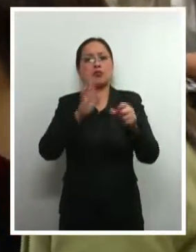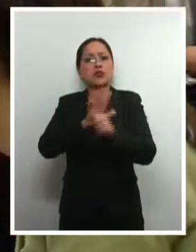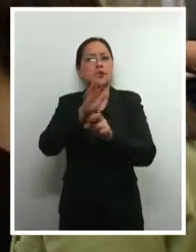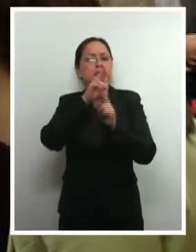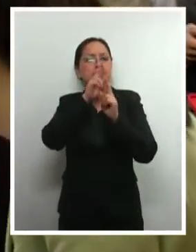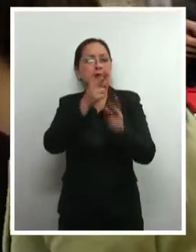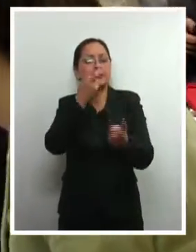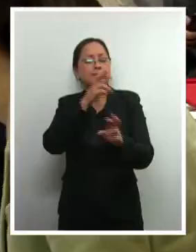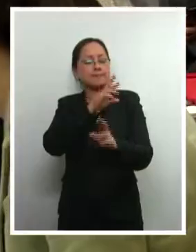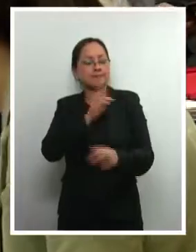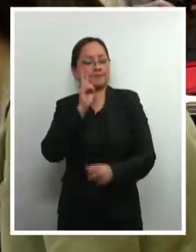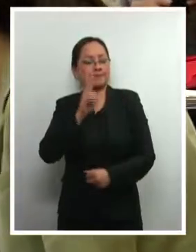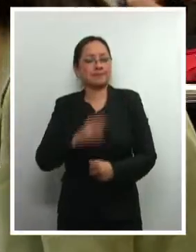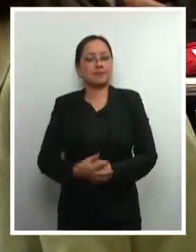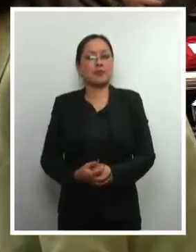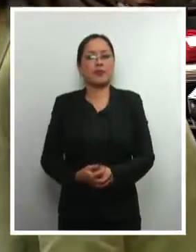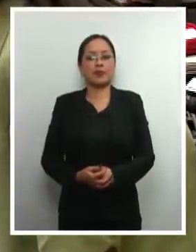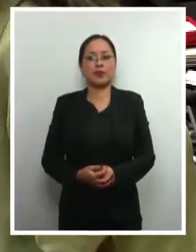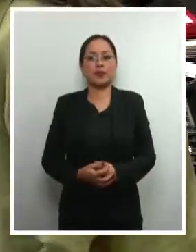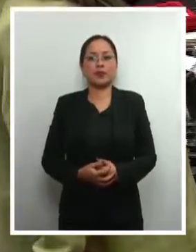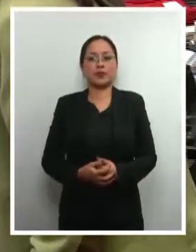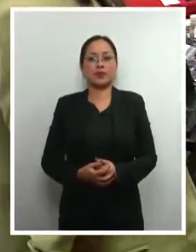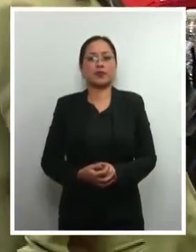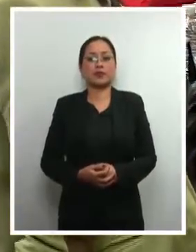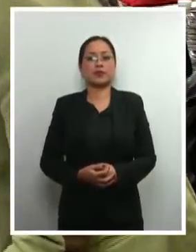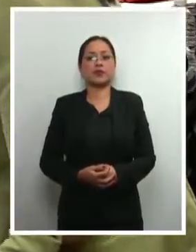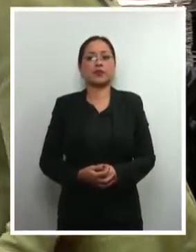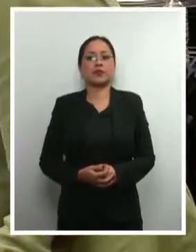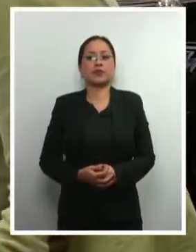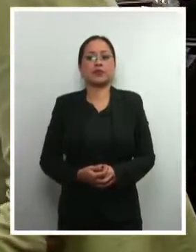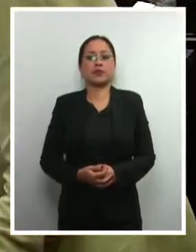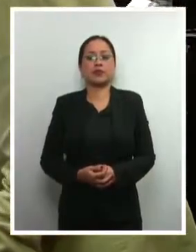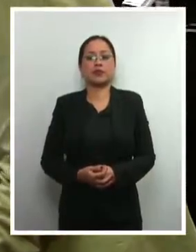escuchemos este resultado. Presidente.